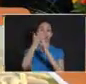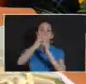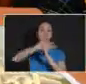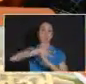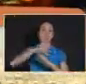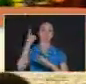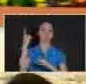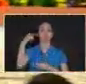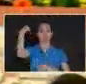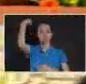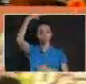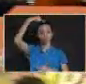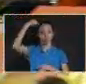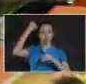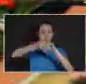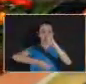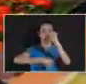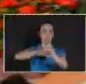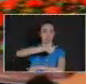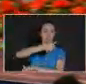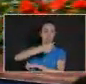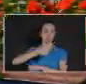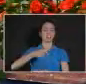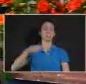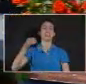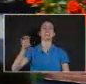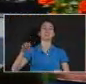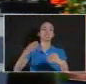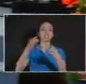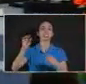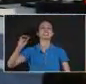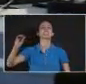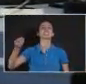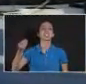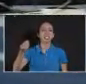Entonces, ¿qué es lo que va a hacer volver a la gente?